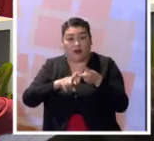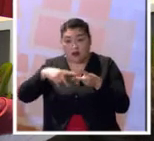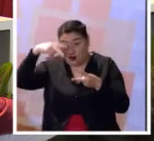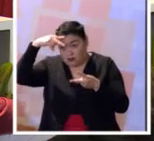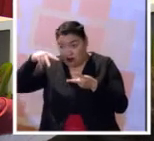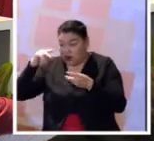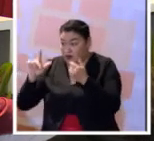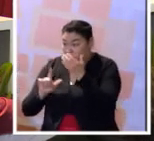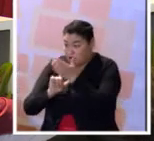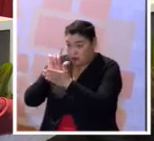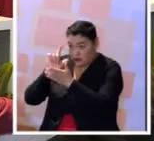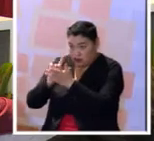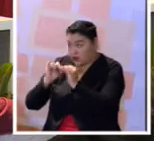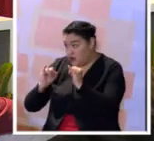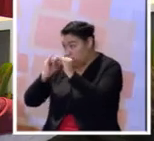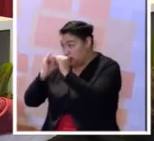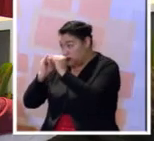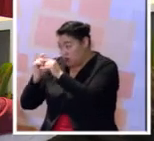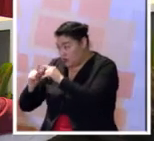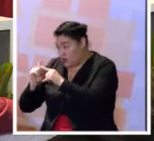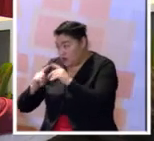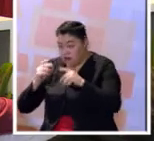nuestras políticas institucionales.